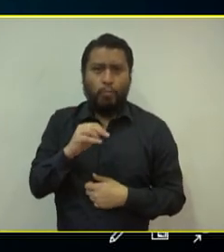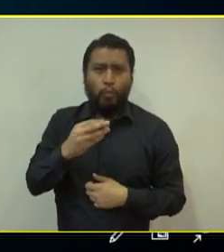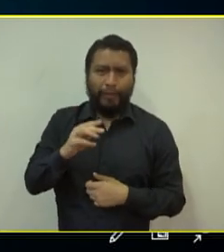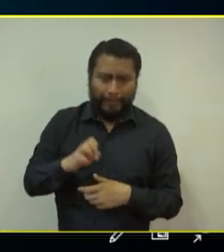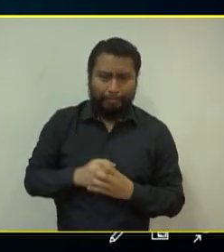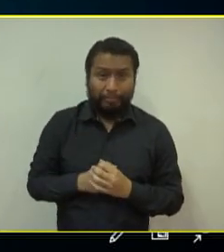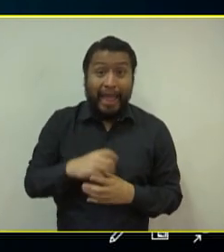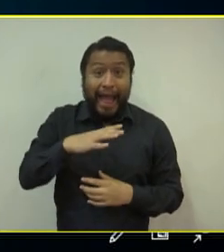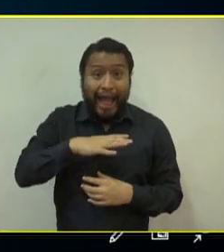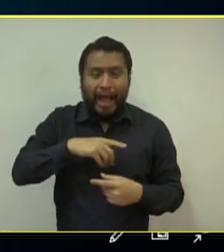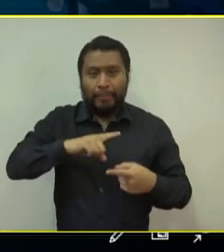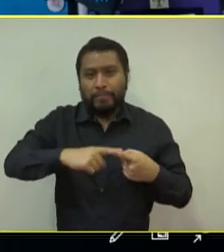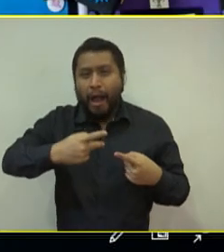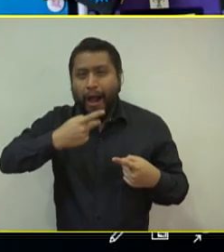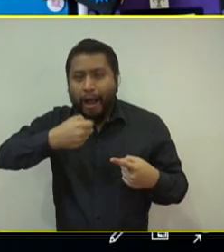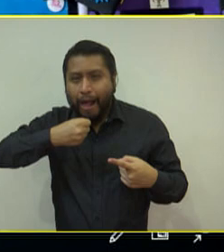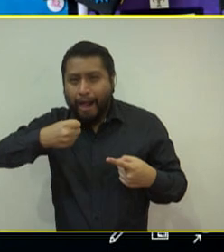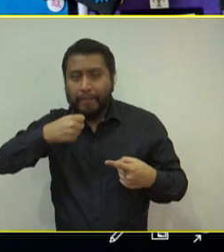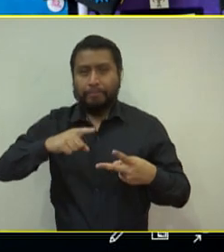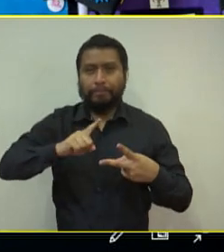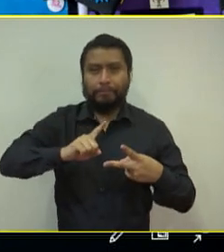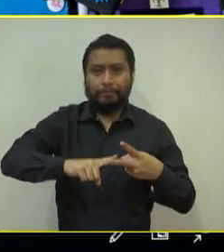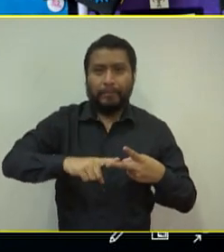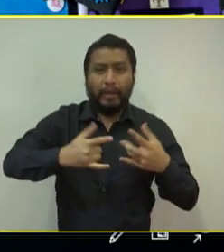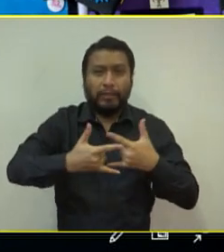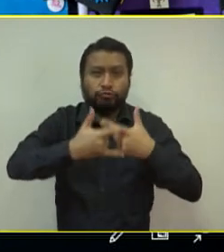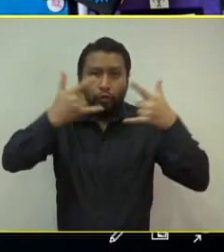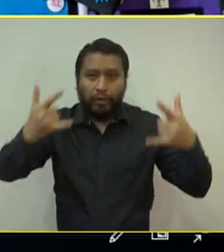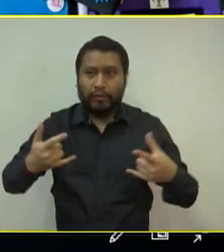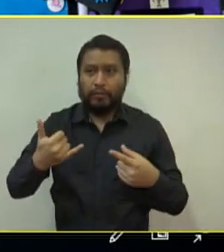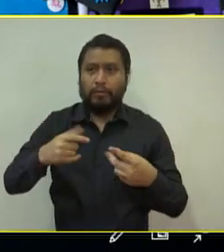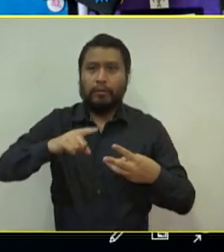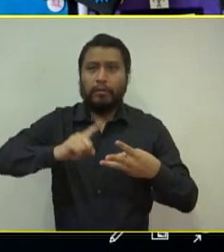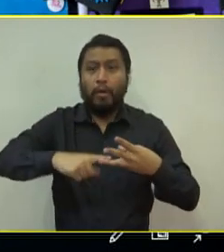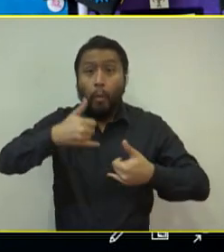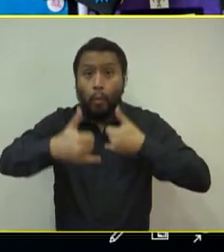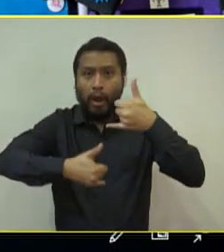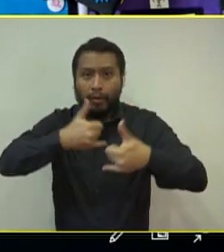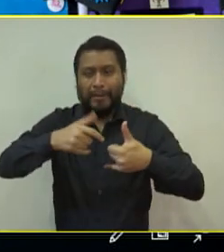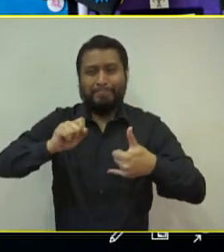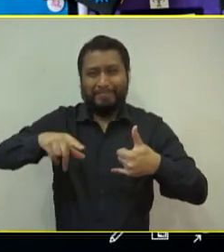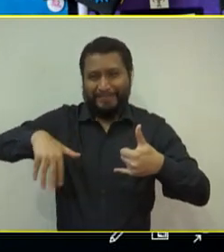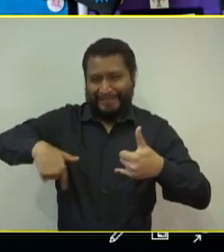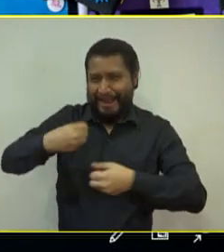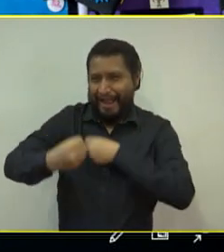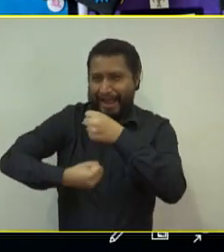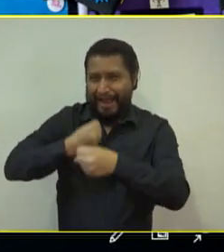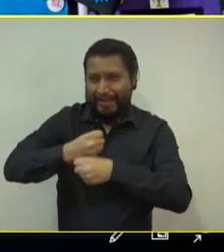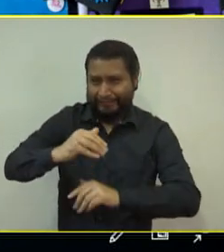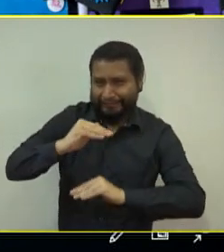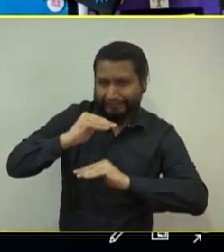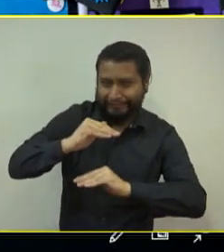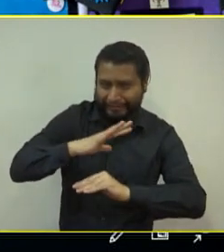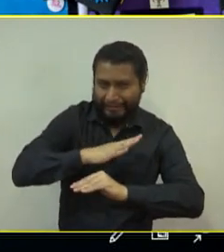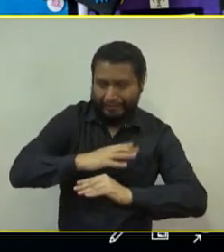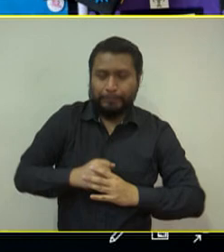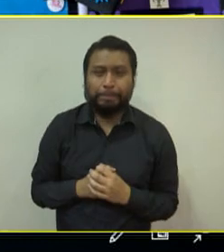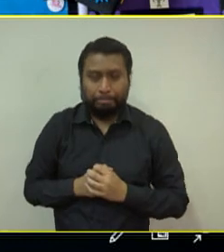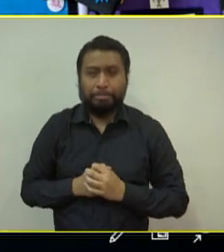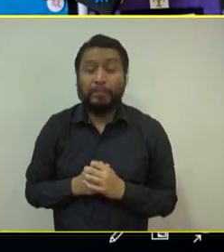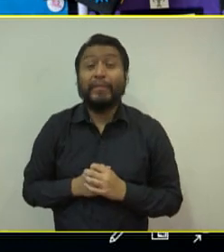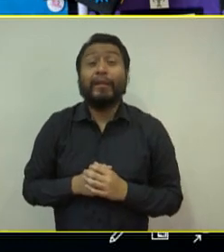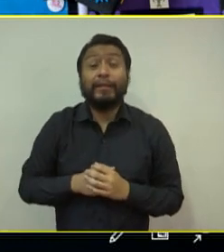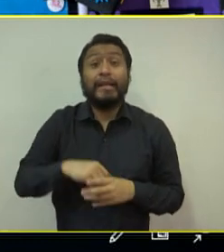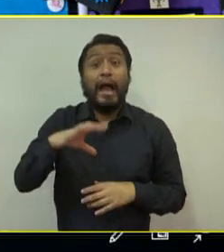un podcast, un cuento y un juego de mesa, con contenido adecuado para las edades mencionadas anteriormente. Las